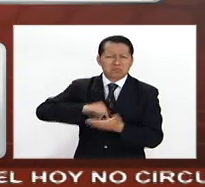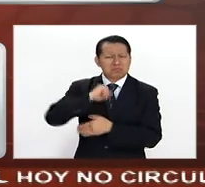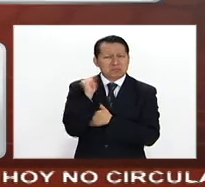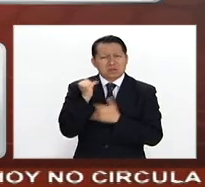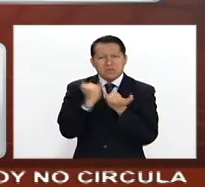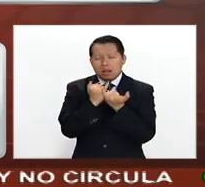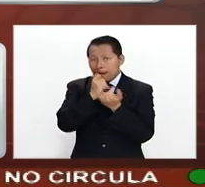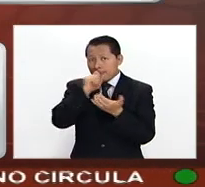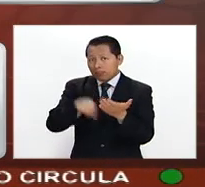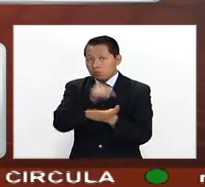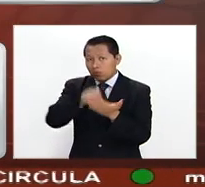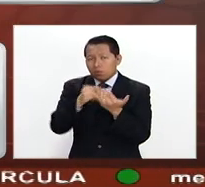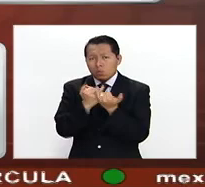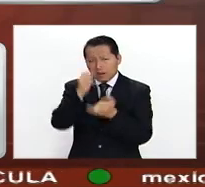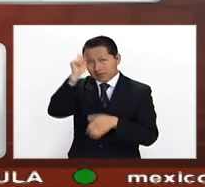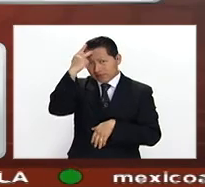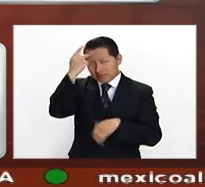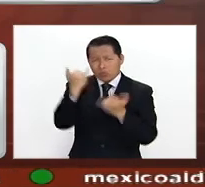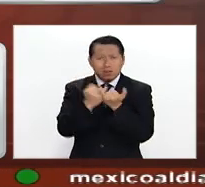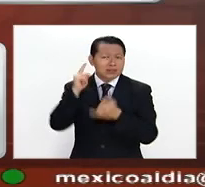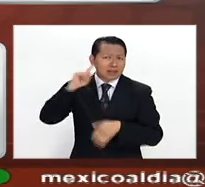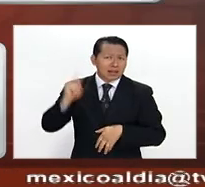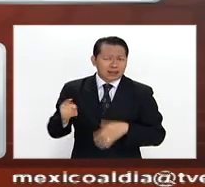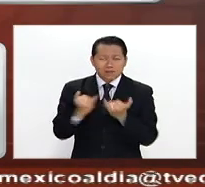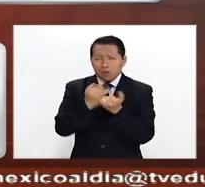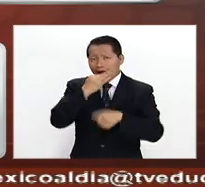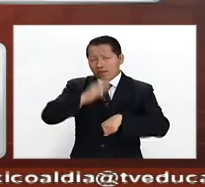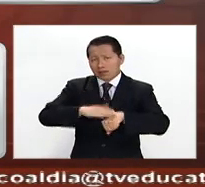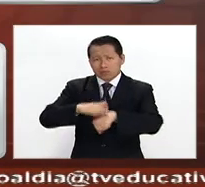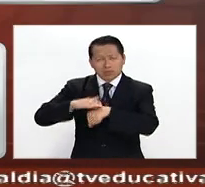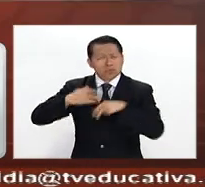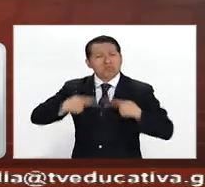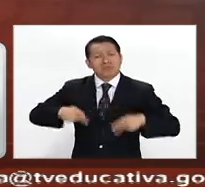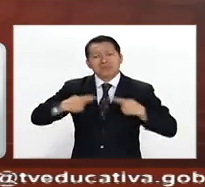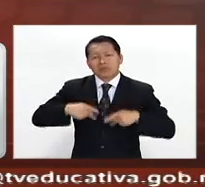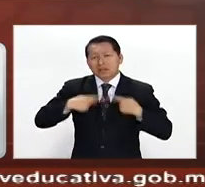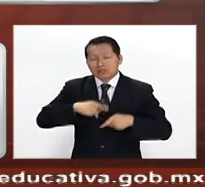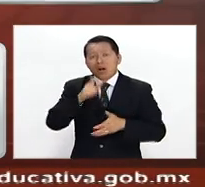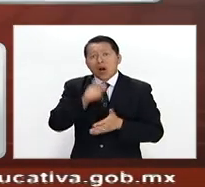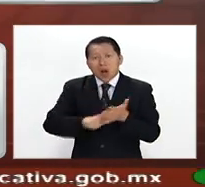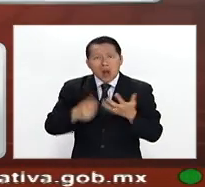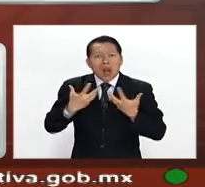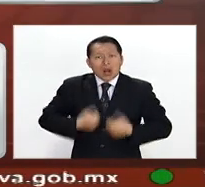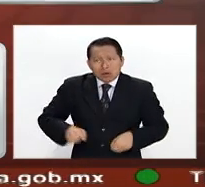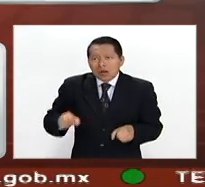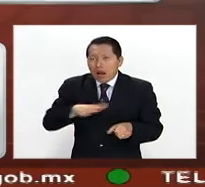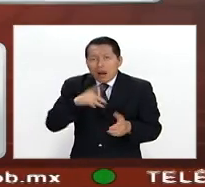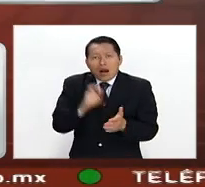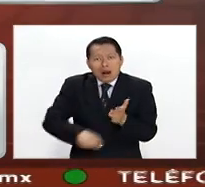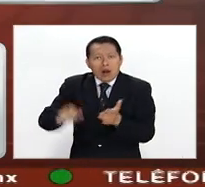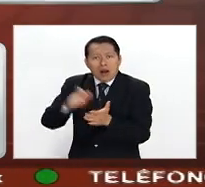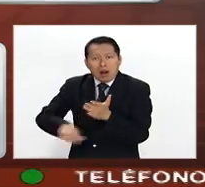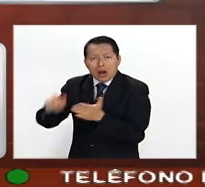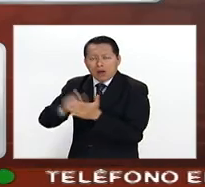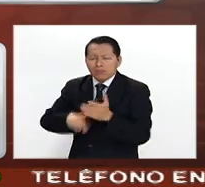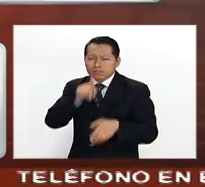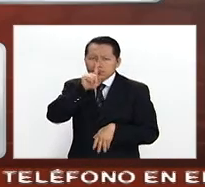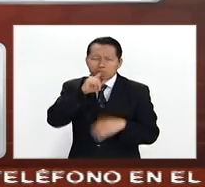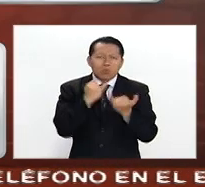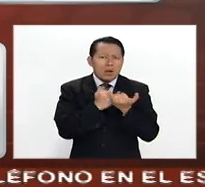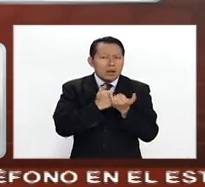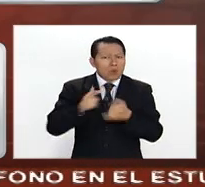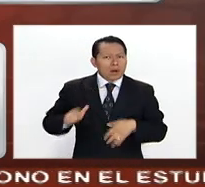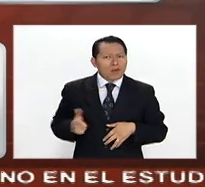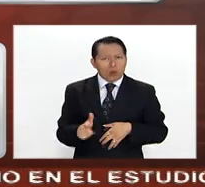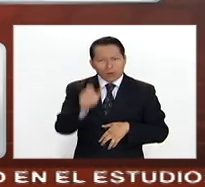puntos de San Luis Potosí y de Zacatecas. Pidió a la población evitar hacer compras de pánico de combustible también en Guanajuato y